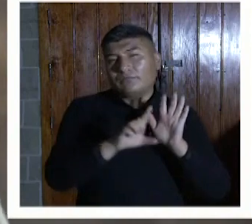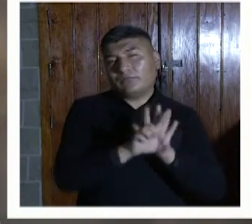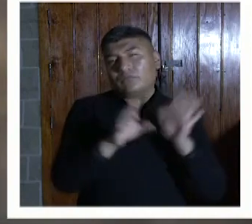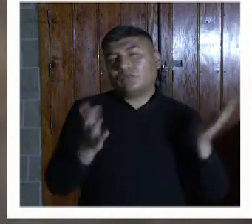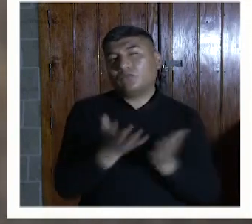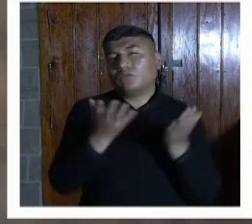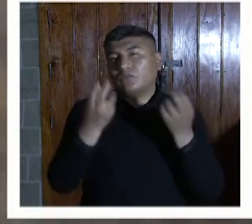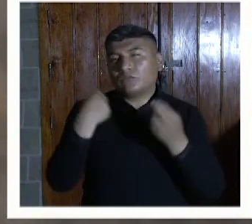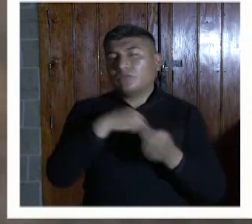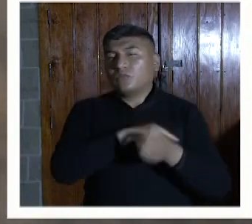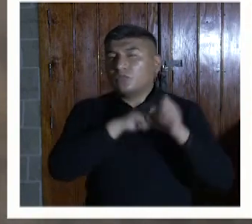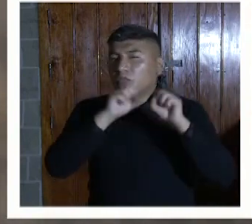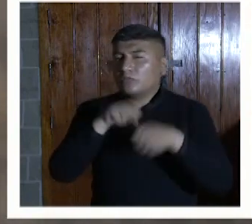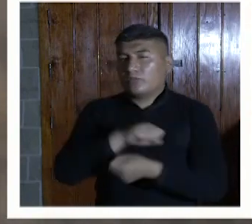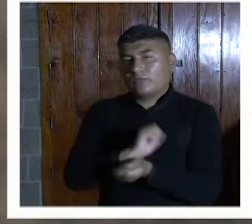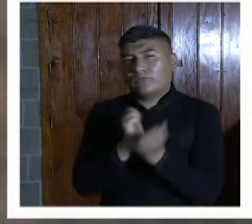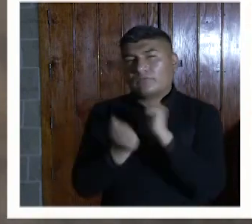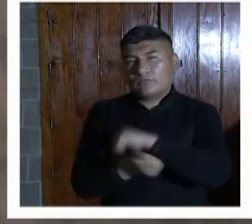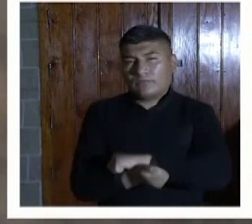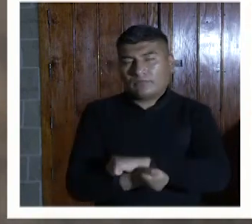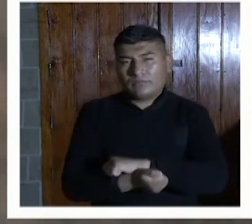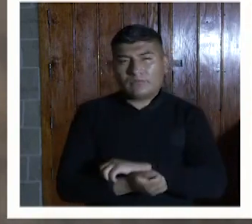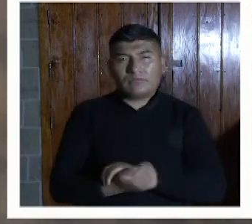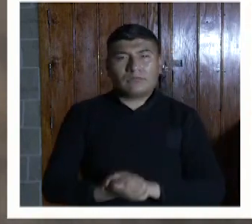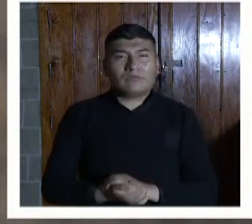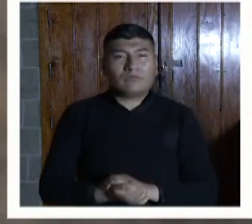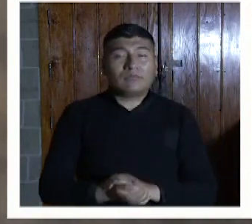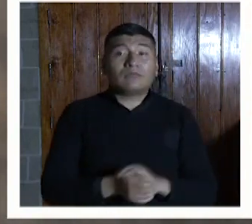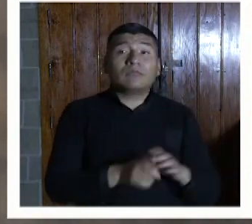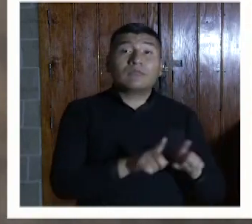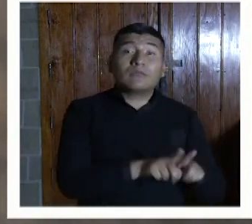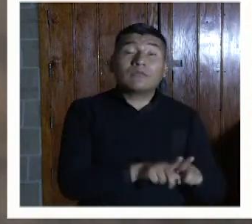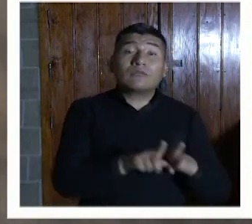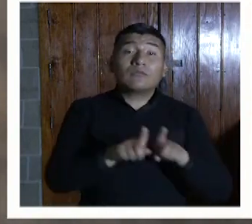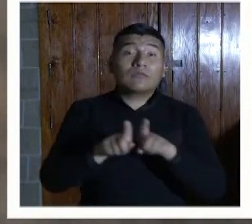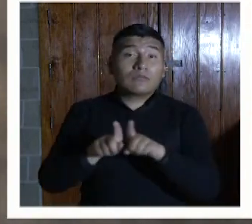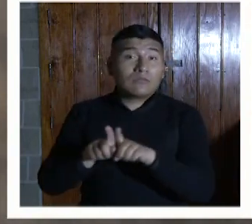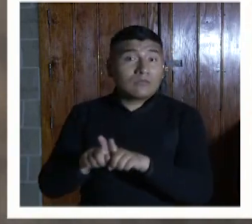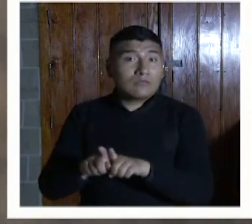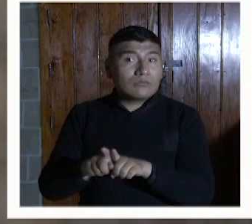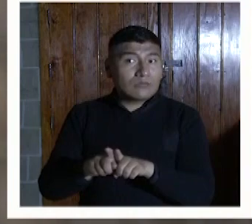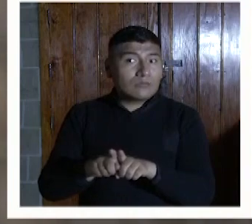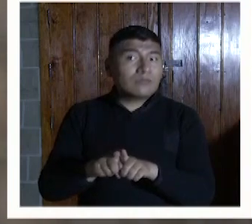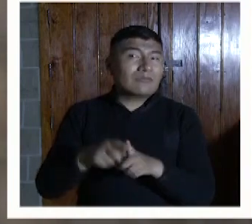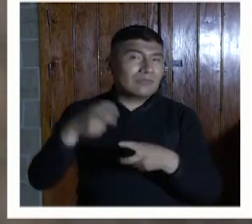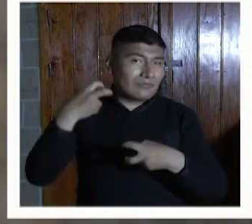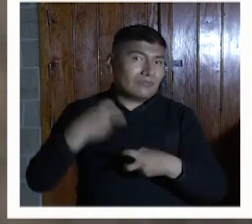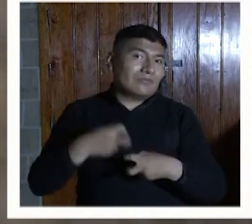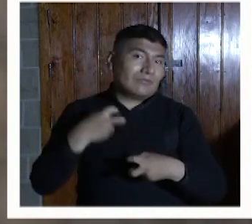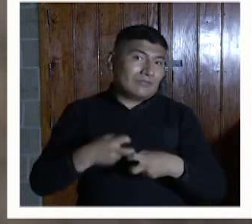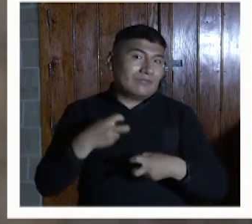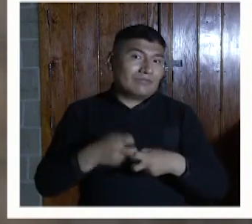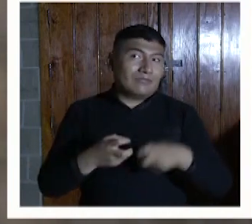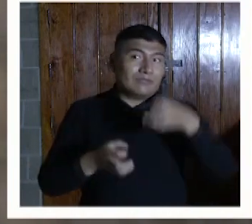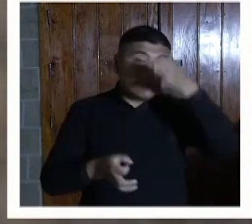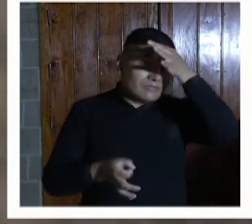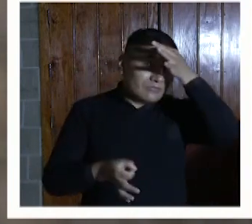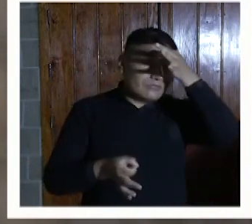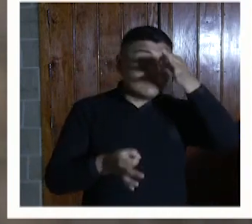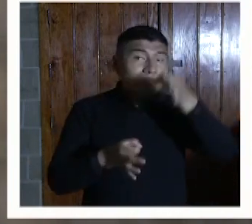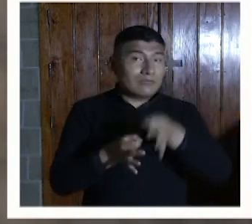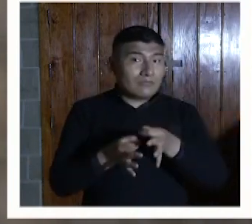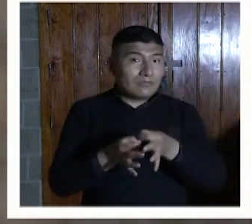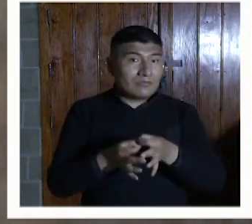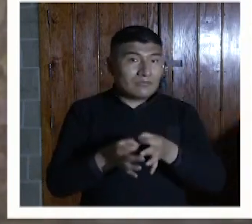realidad. Ten fe. Y también, pues, esa fe que puedas transmitir a los